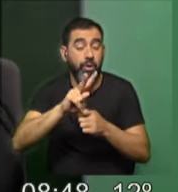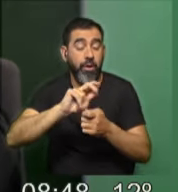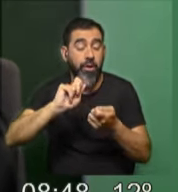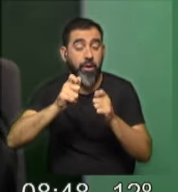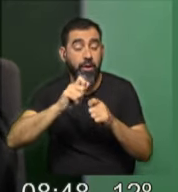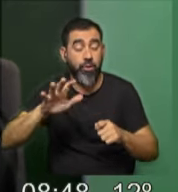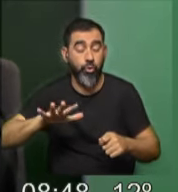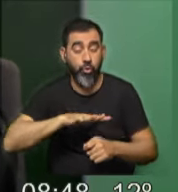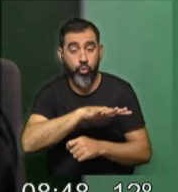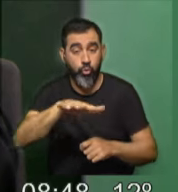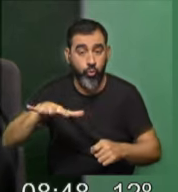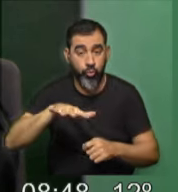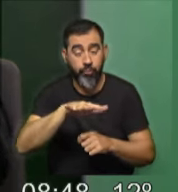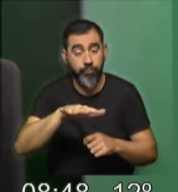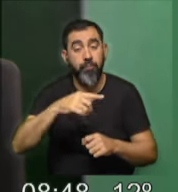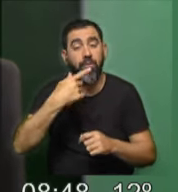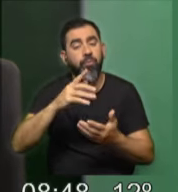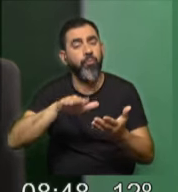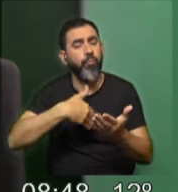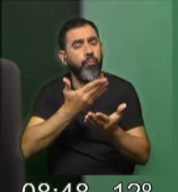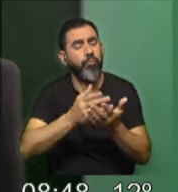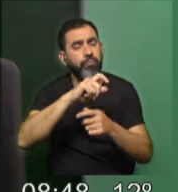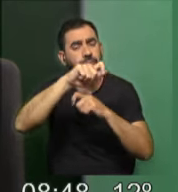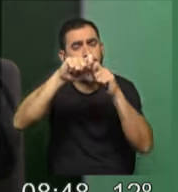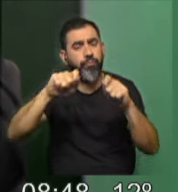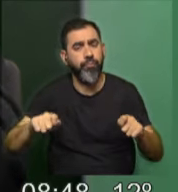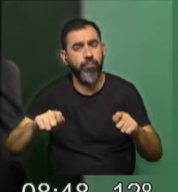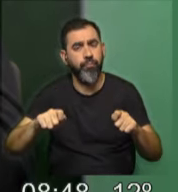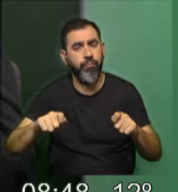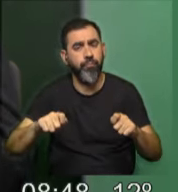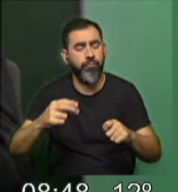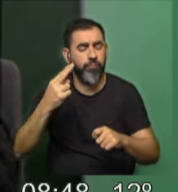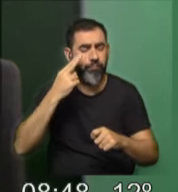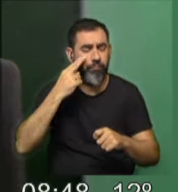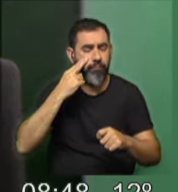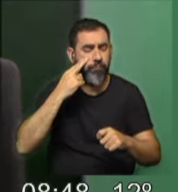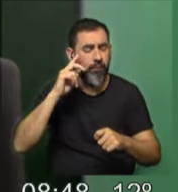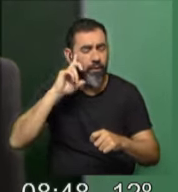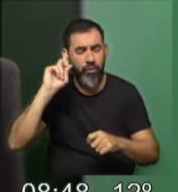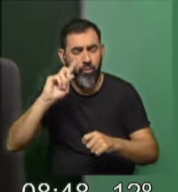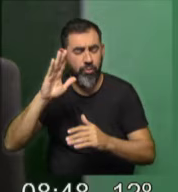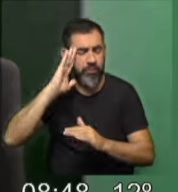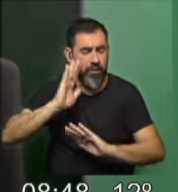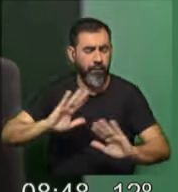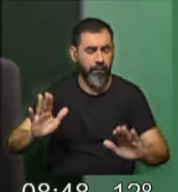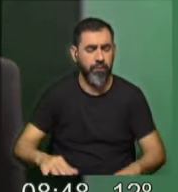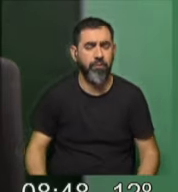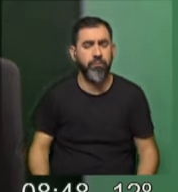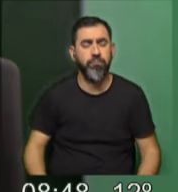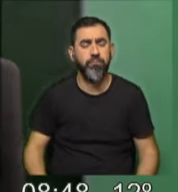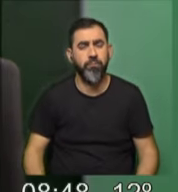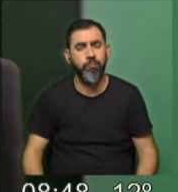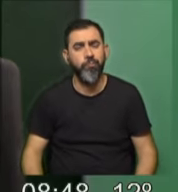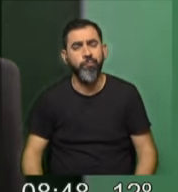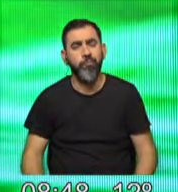dijo que justamente la propuesta que hace el cine está hecho una gran impericia y gran nivel de improvisación Por qué cree que